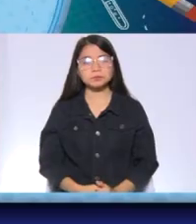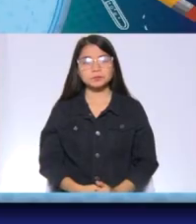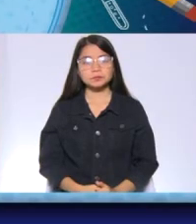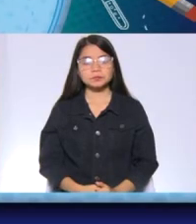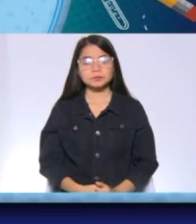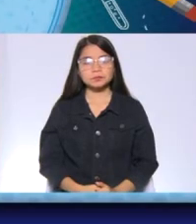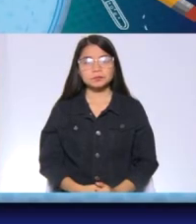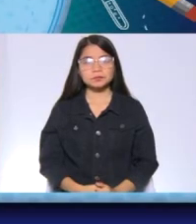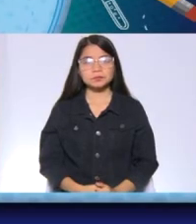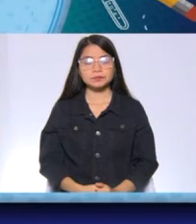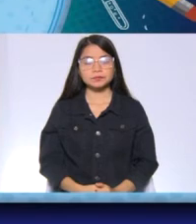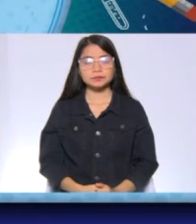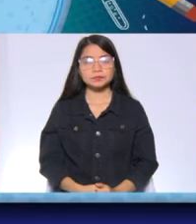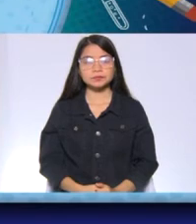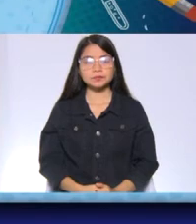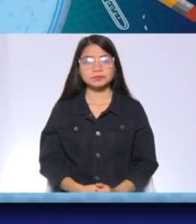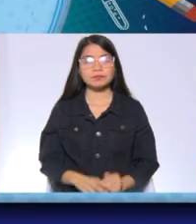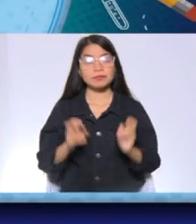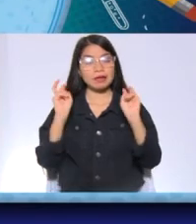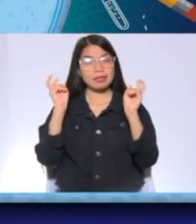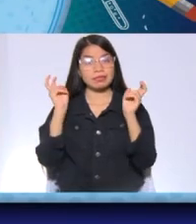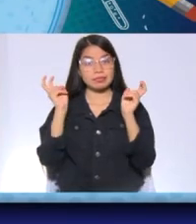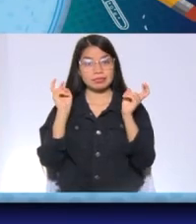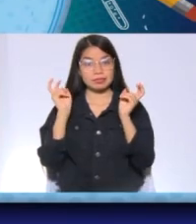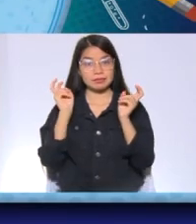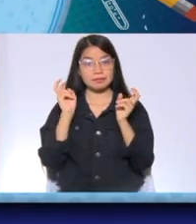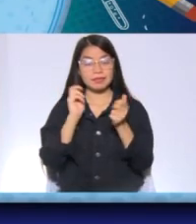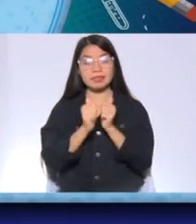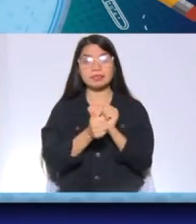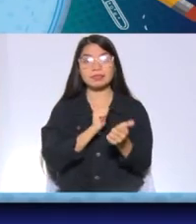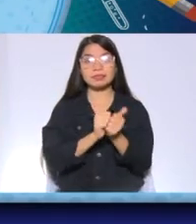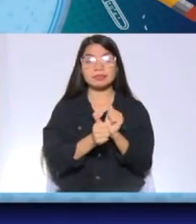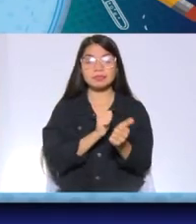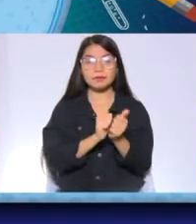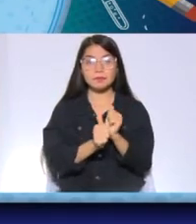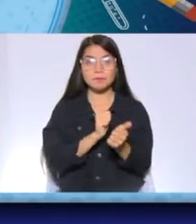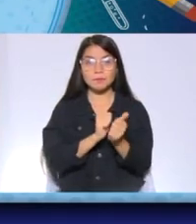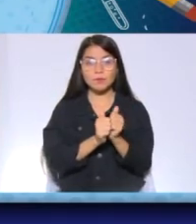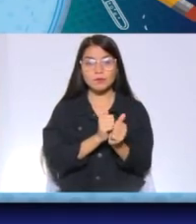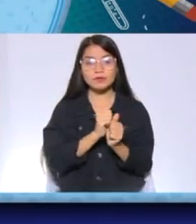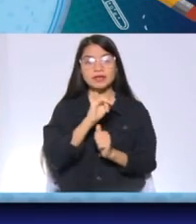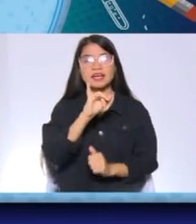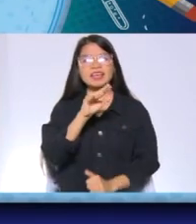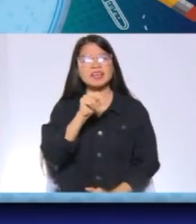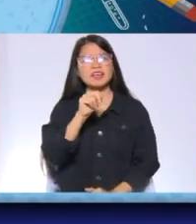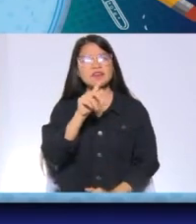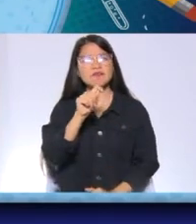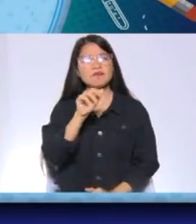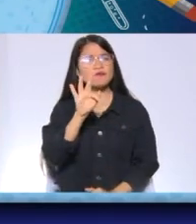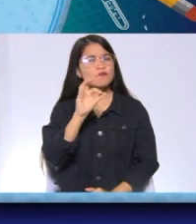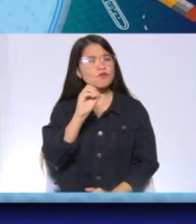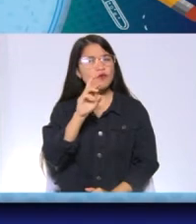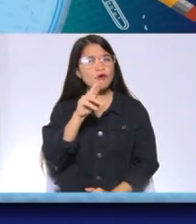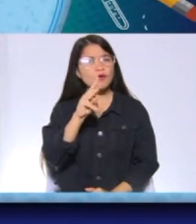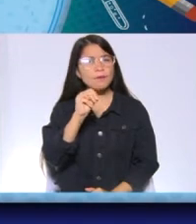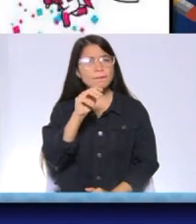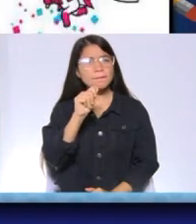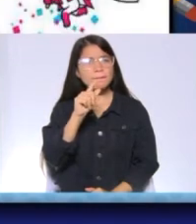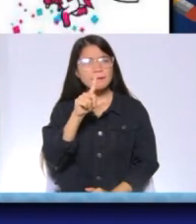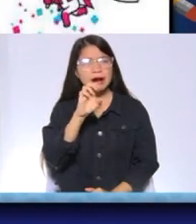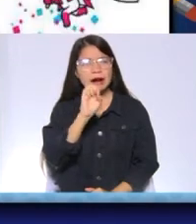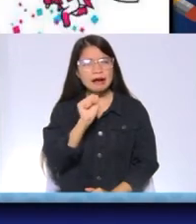Vamos a hablar de deportes informales y semiformales. ¿Qué será este tipo de deporte?